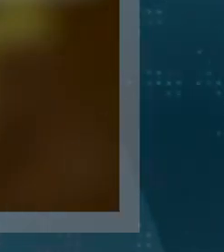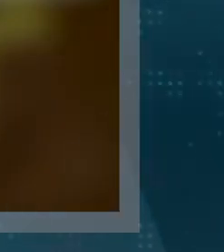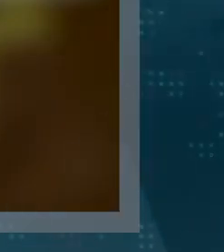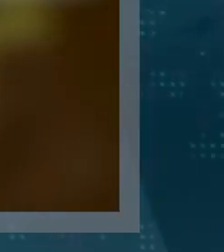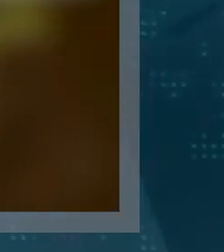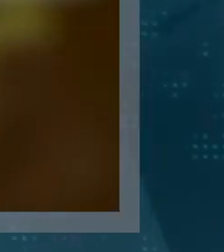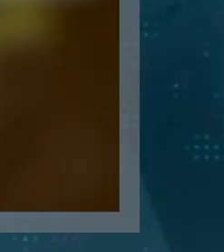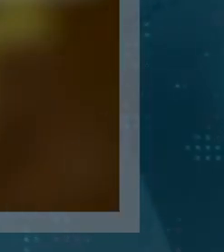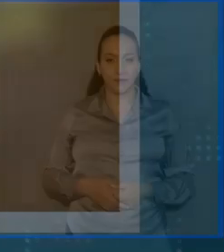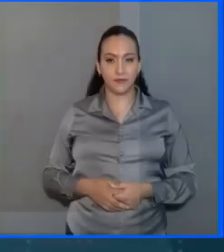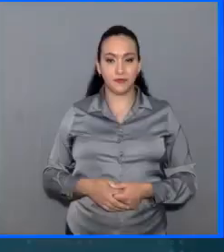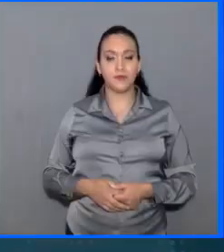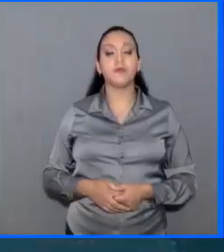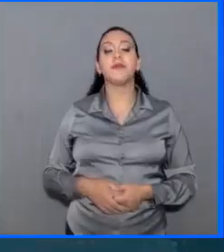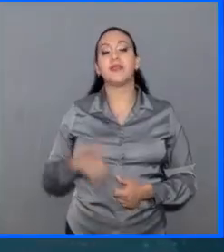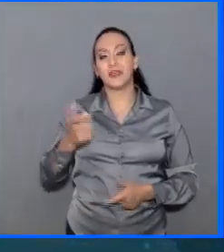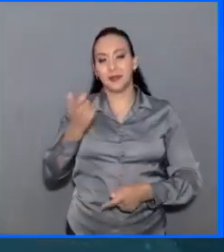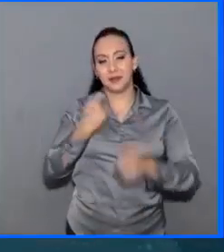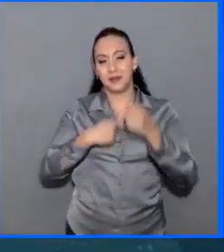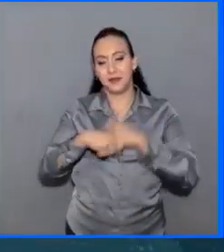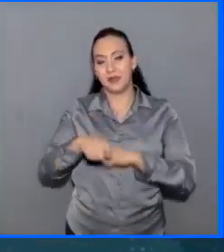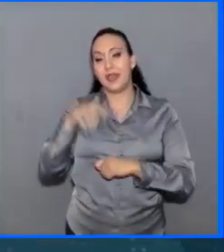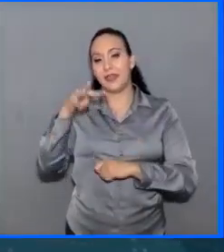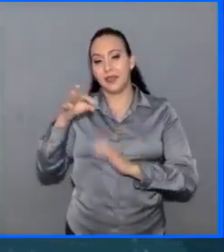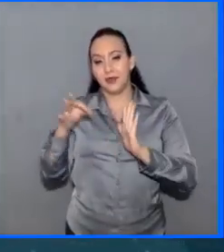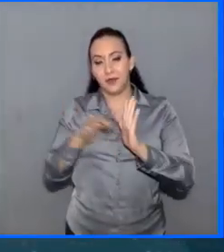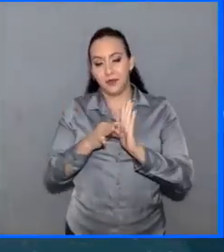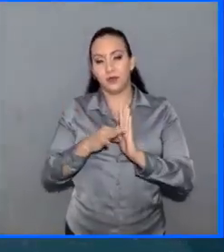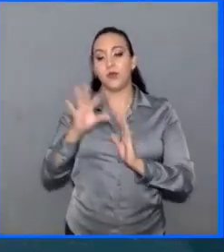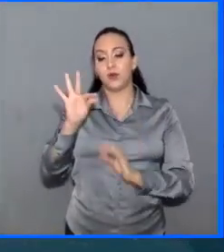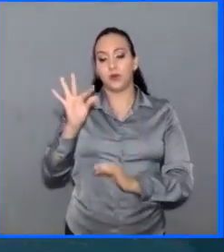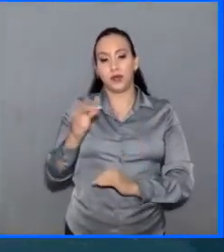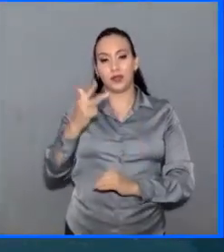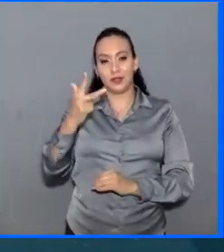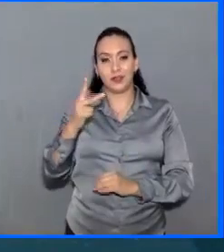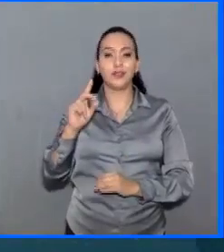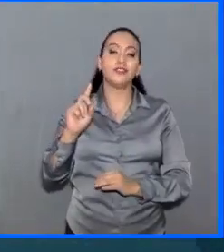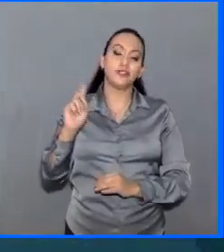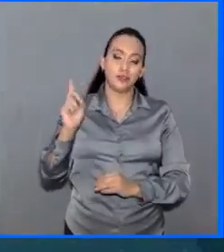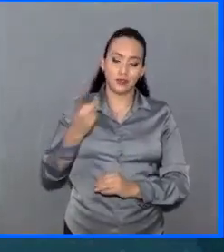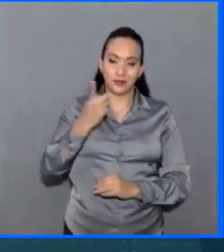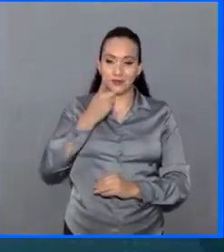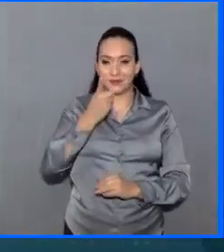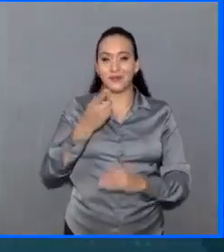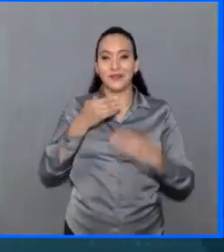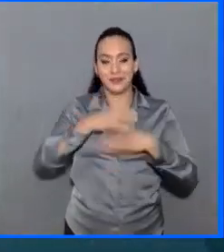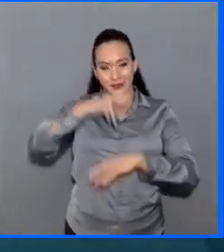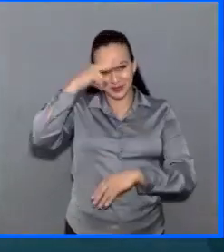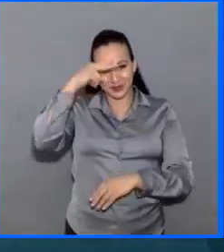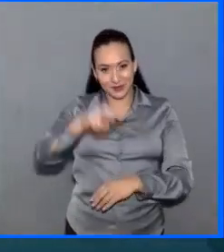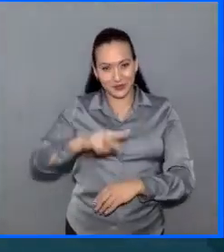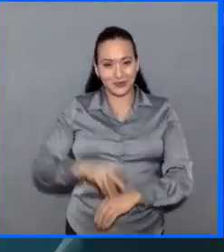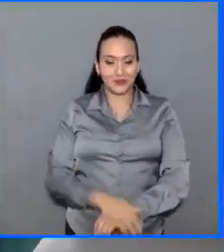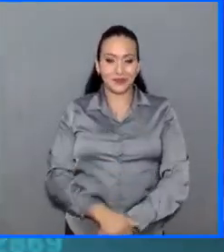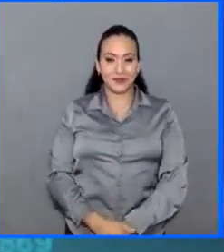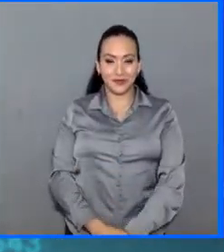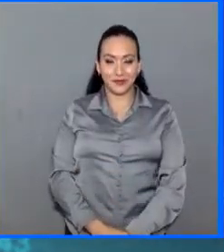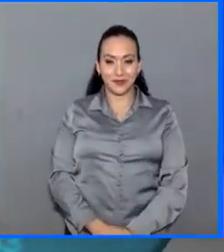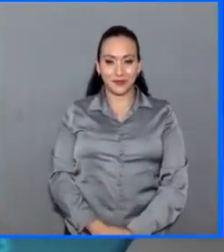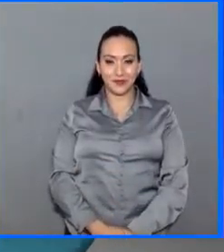El tipo de cambio se ubicó en 19 pesos con 48 centavos por dólar, de acuerdo con información del Banco de